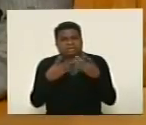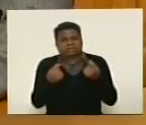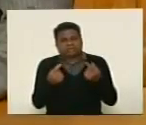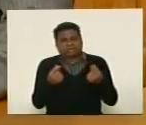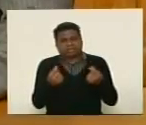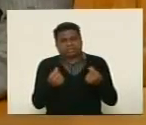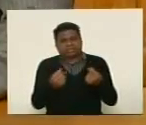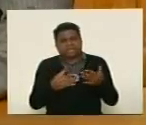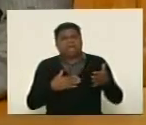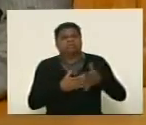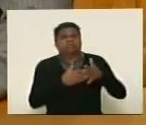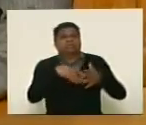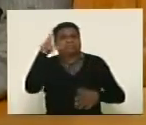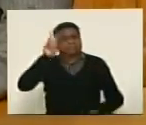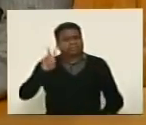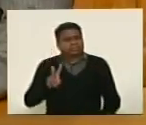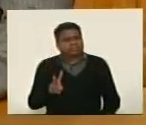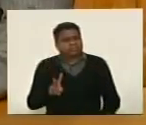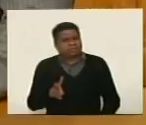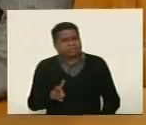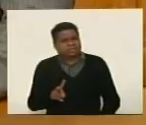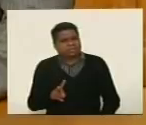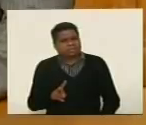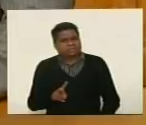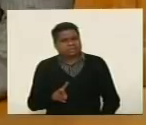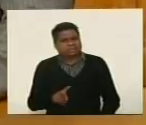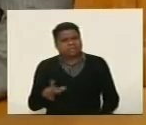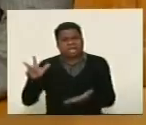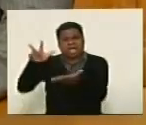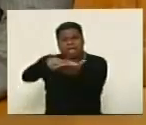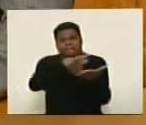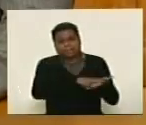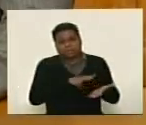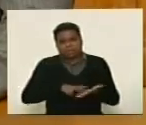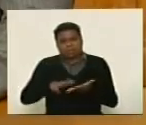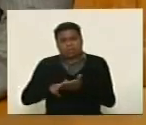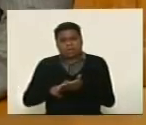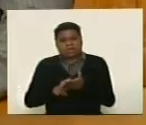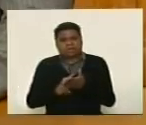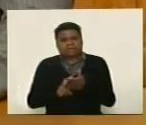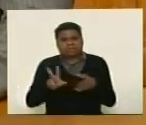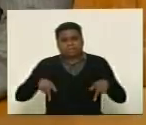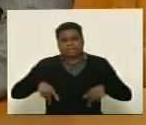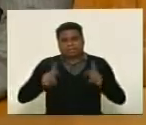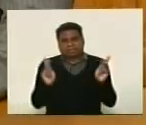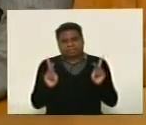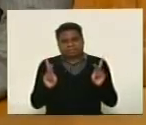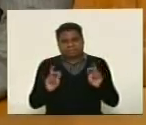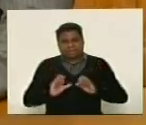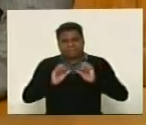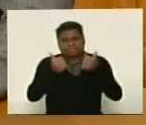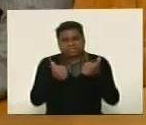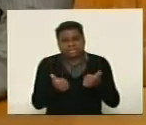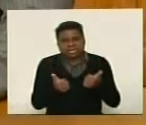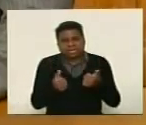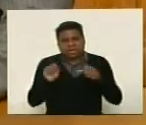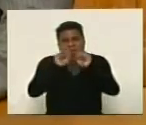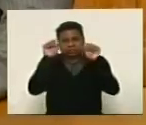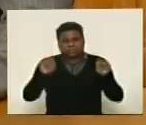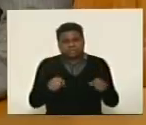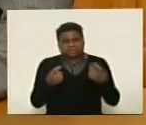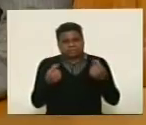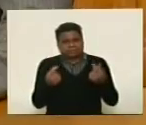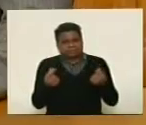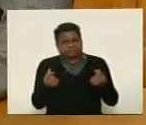financiera contra nuestra nación a través de la aprobación de un mecanismo que nos permitirá ingresar en un sistema